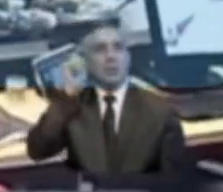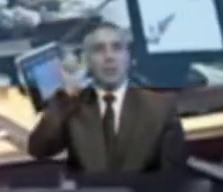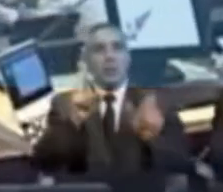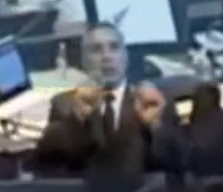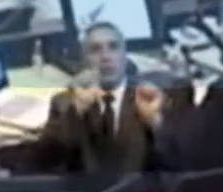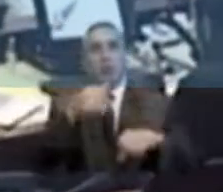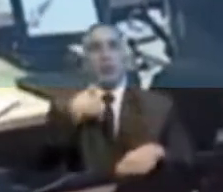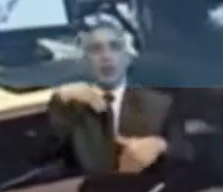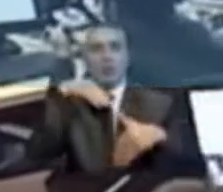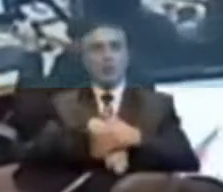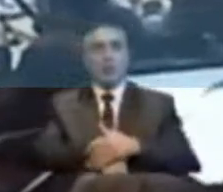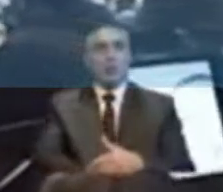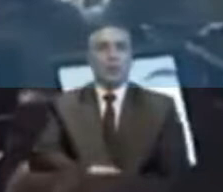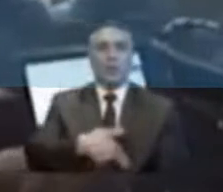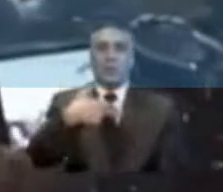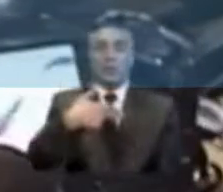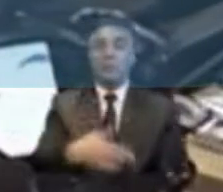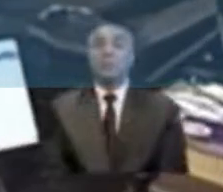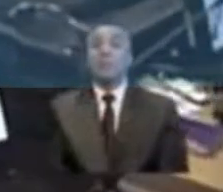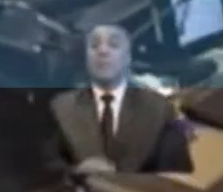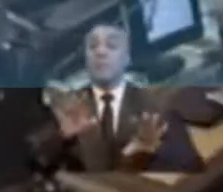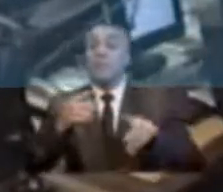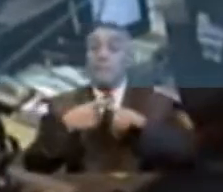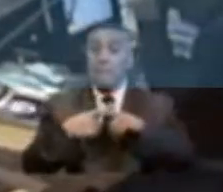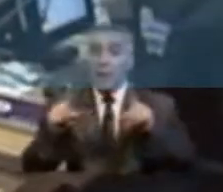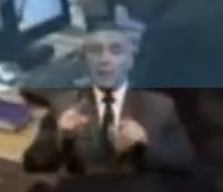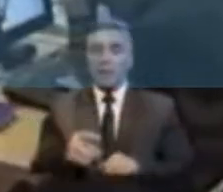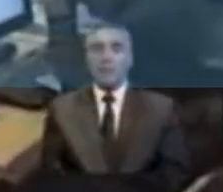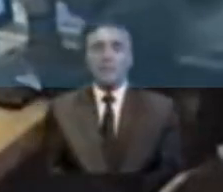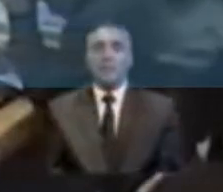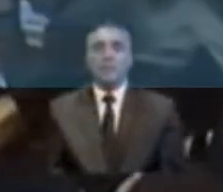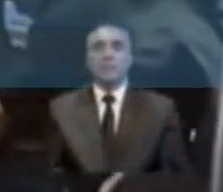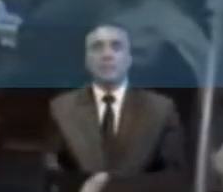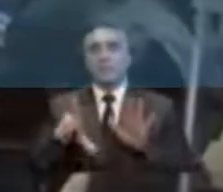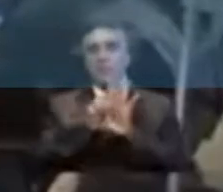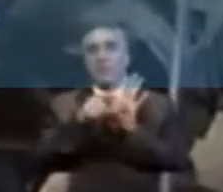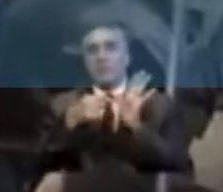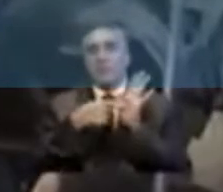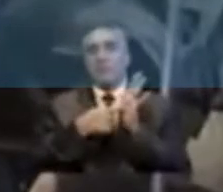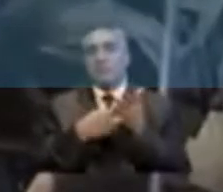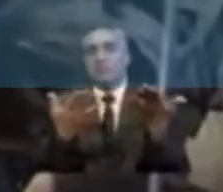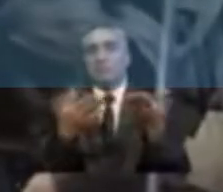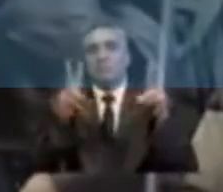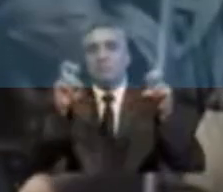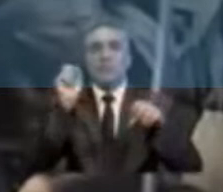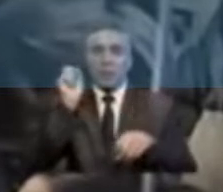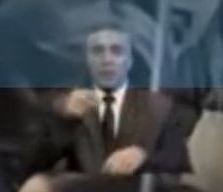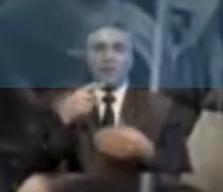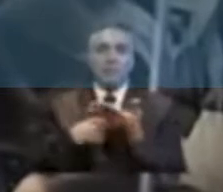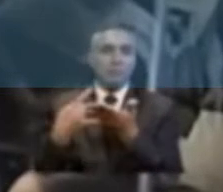que la gente porte armas, sin embargo ha señalado que como establece la ley orgánica de la función legislativa el tema tendrá que